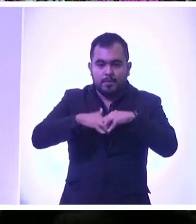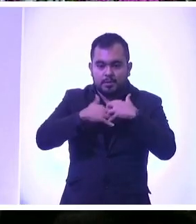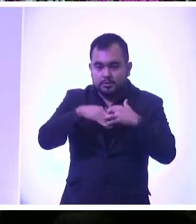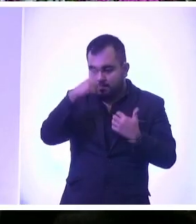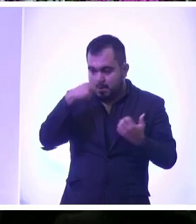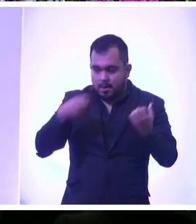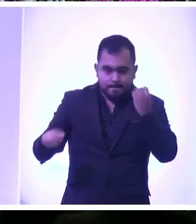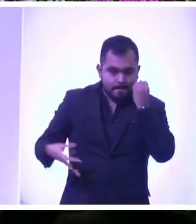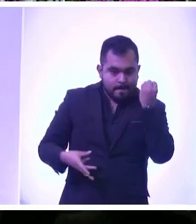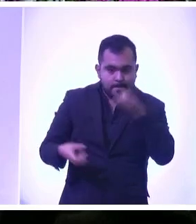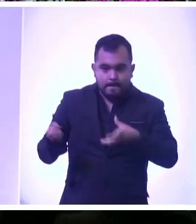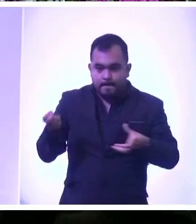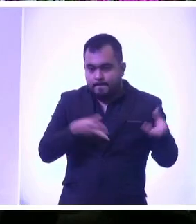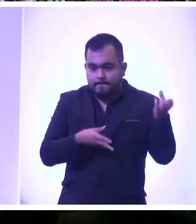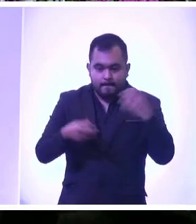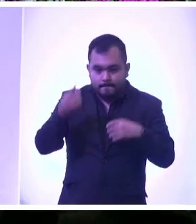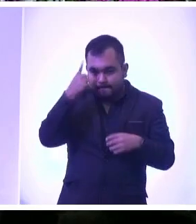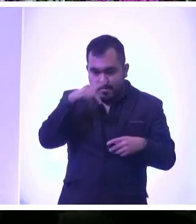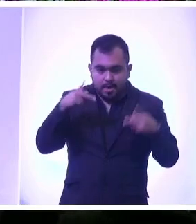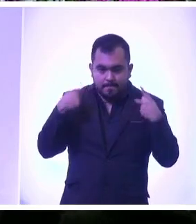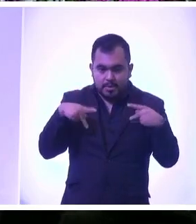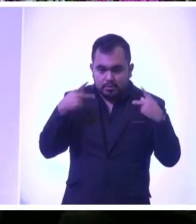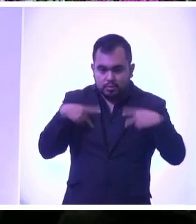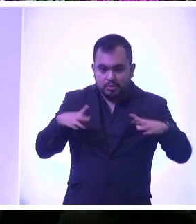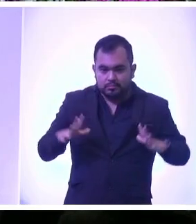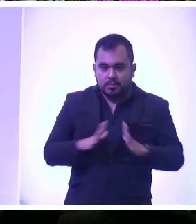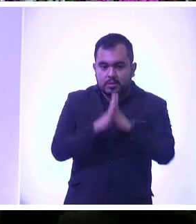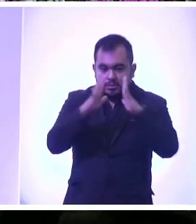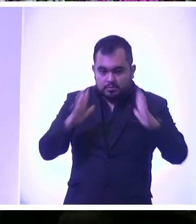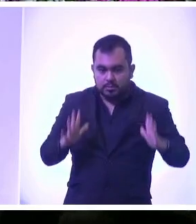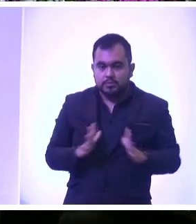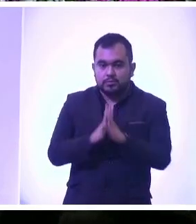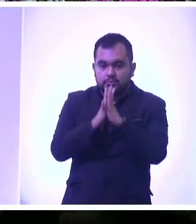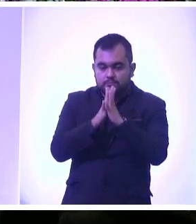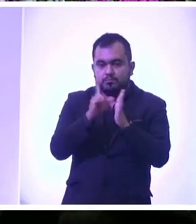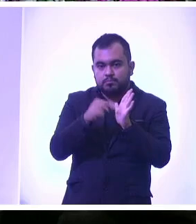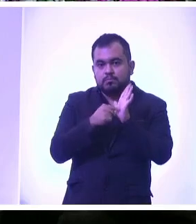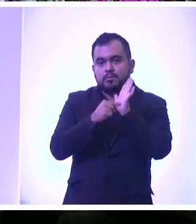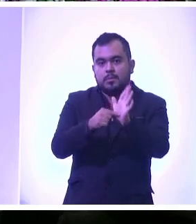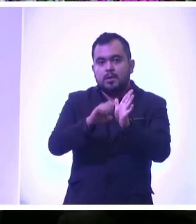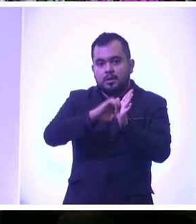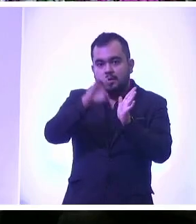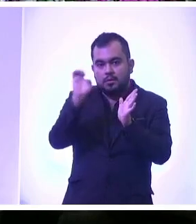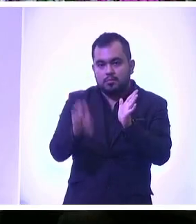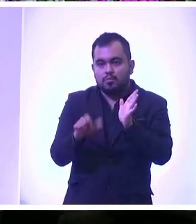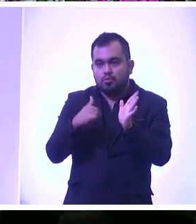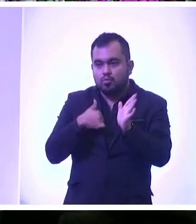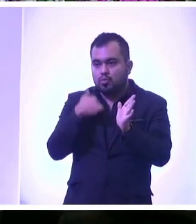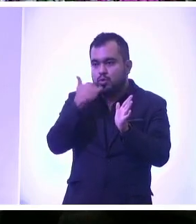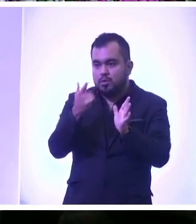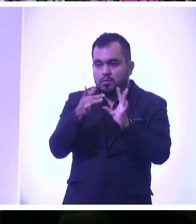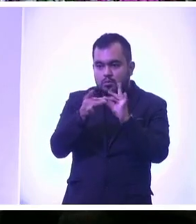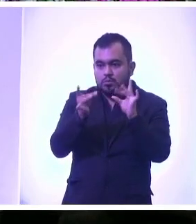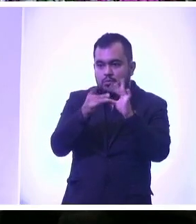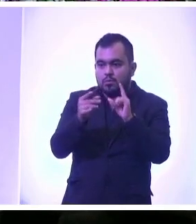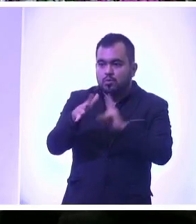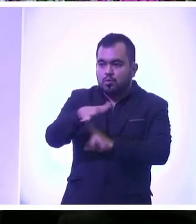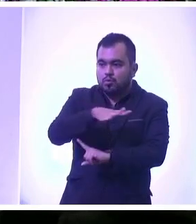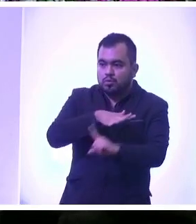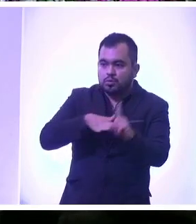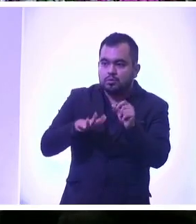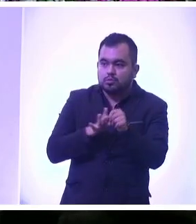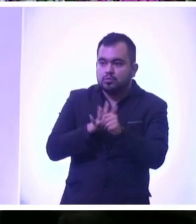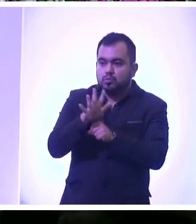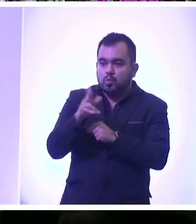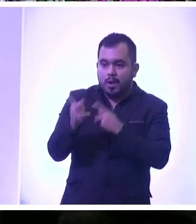construir una participación ciudadana Aquí les voy a poner El ejemplo porque quiero construir también aquí el contexto para el cual van a venir